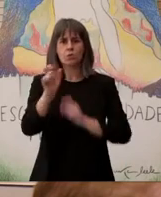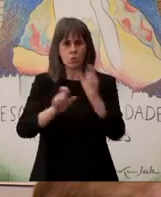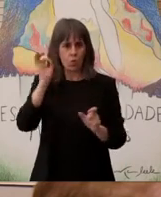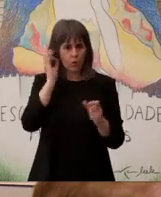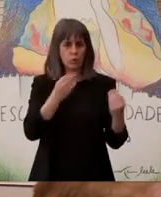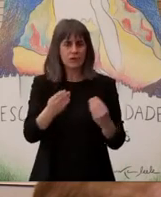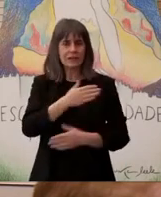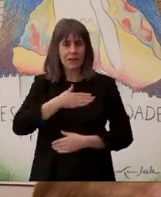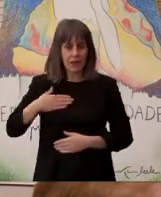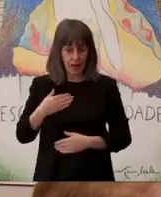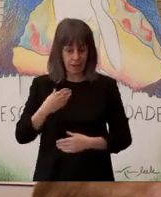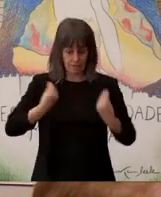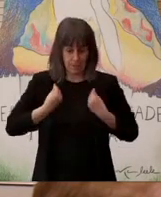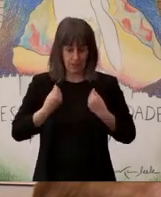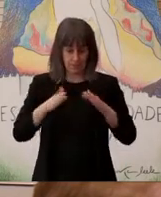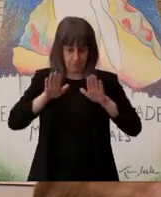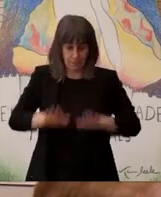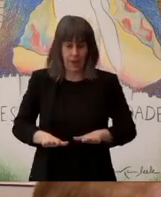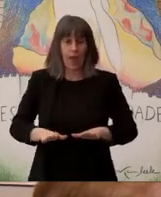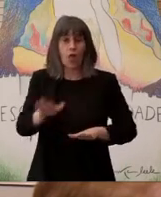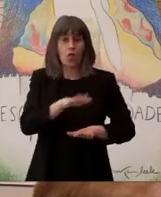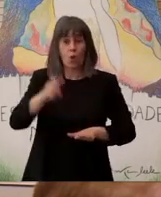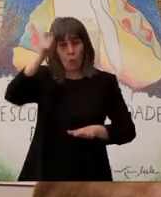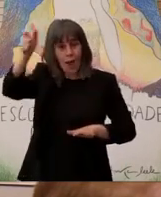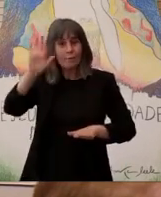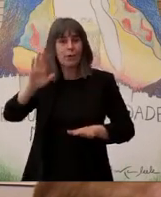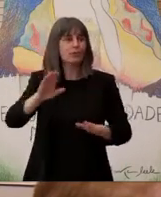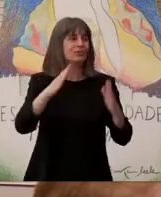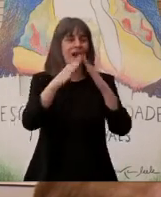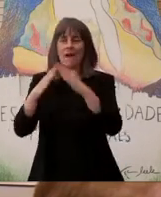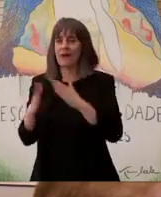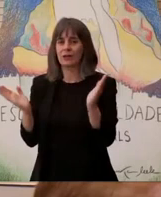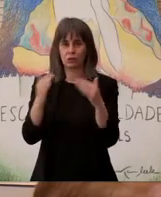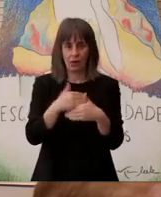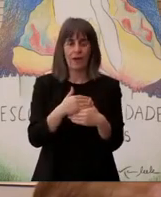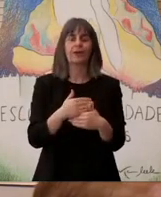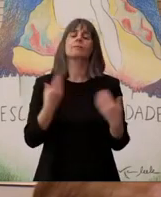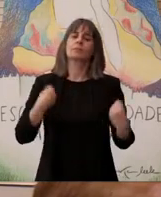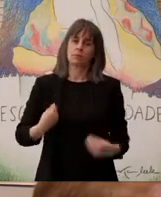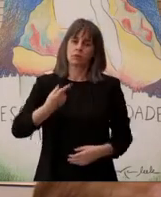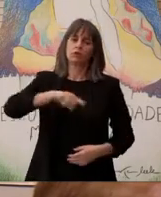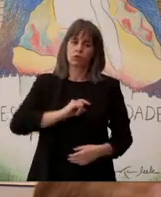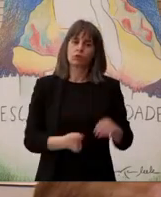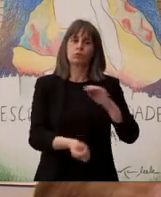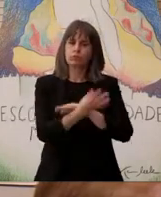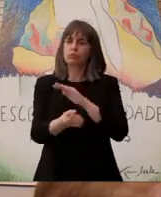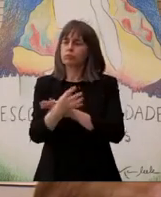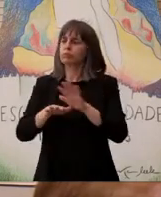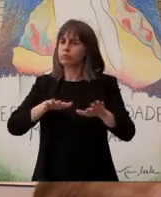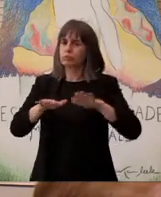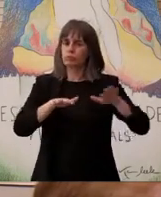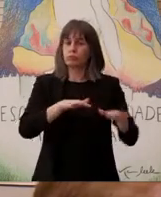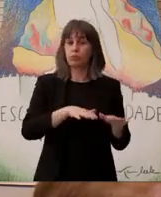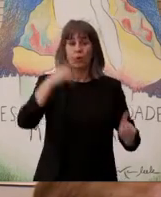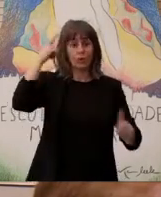vivir porque no consiguen vivienda todas estas cosas fueron las Innovación que pusiéramos en marcha y que efectivamente tenían como objetivo